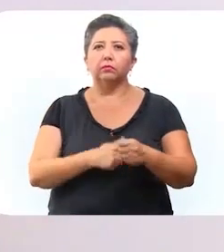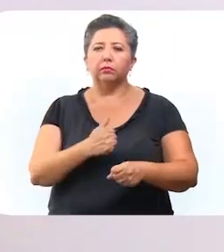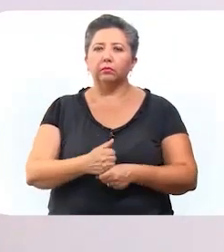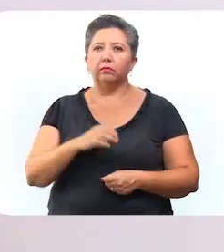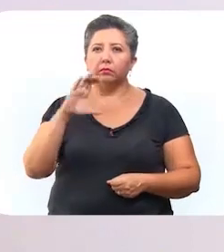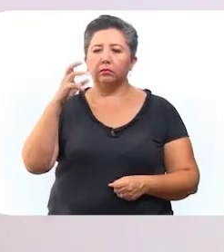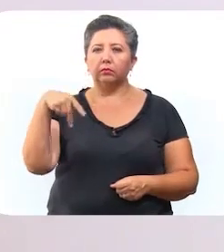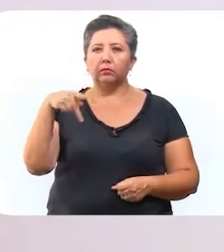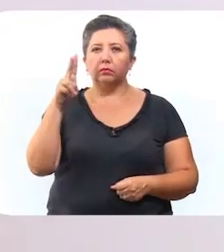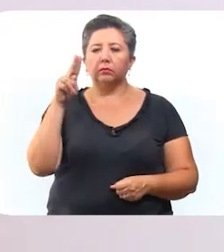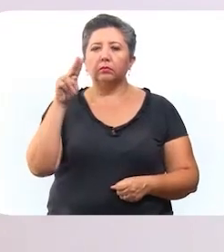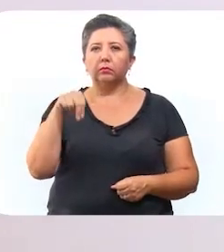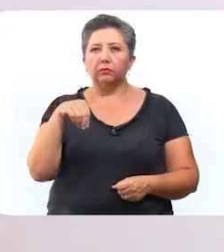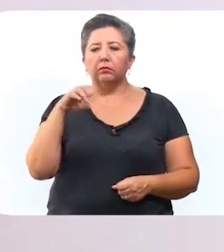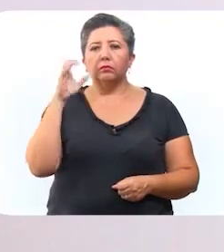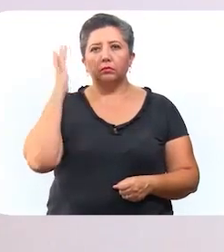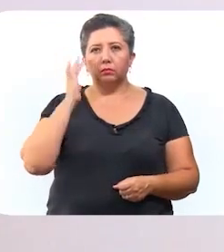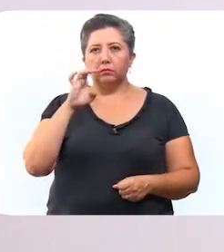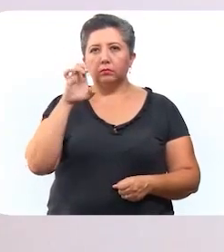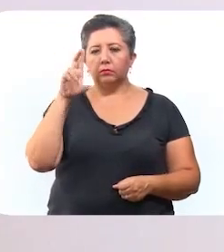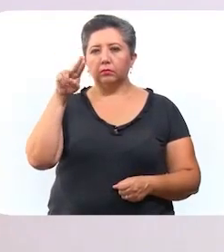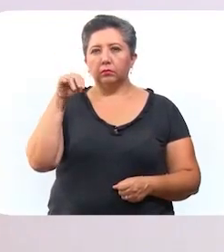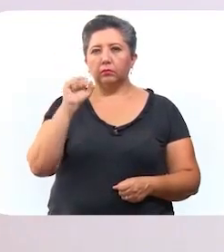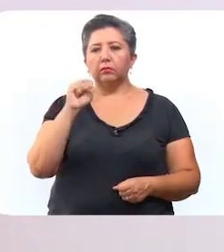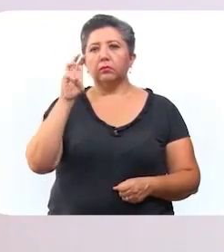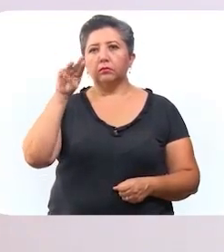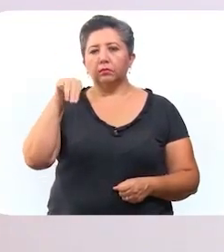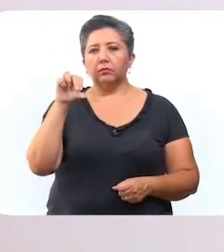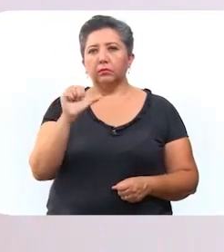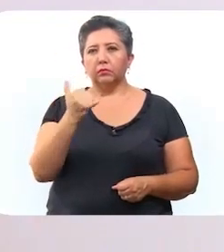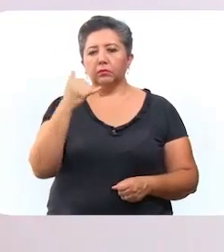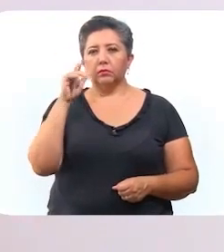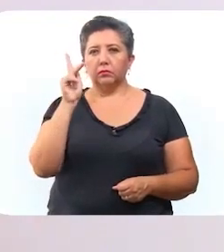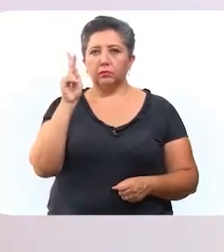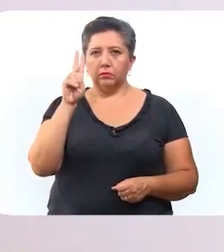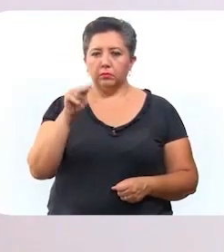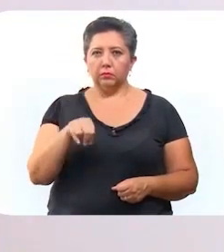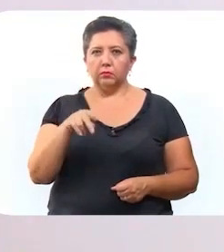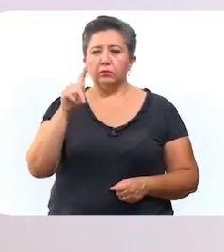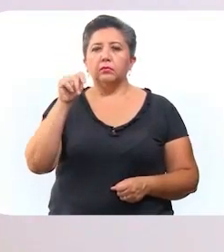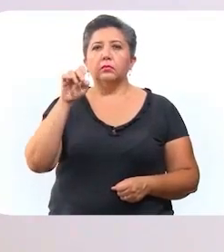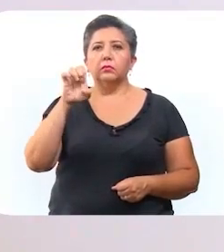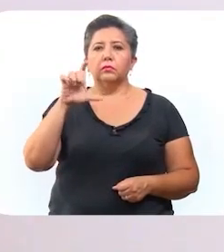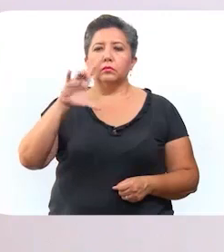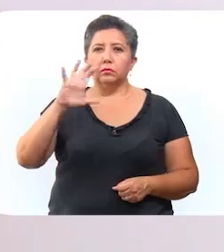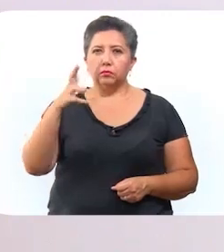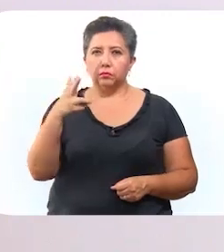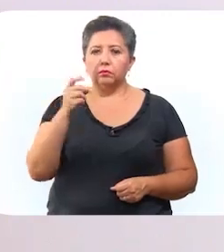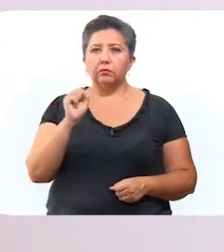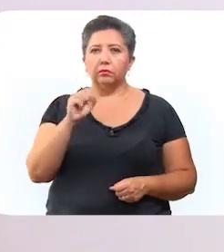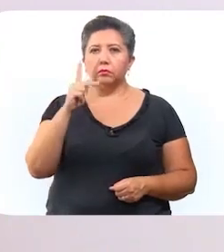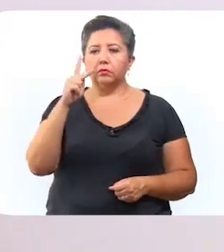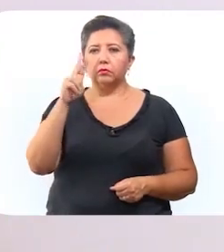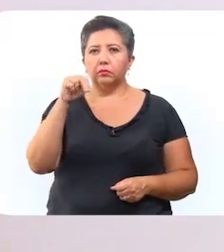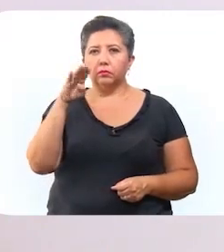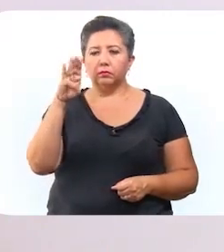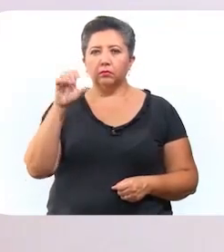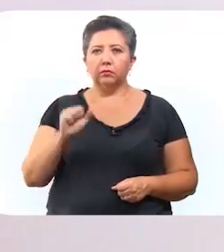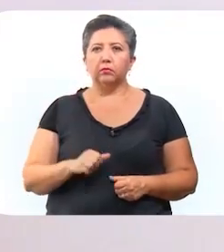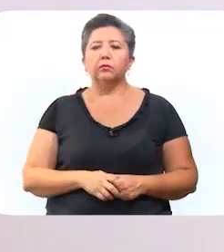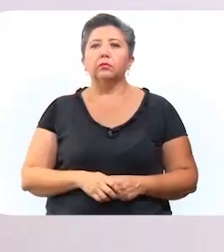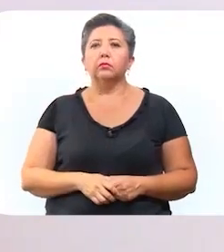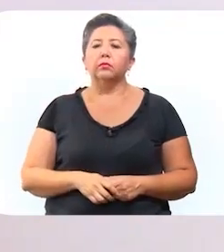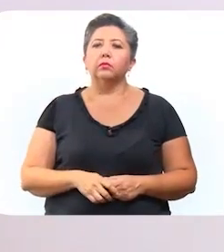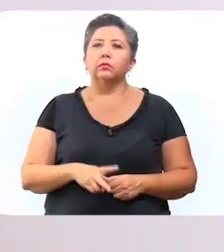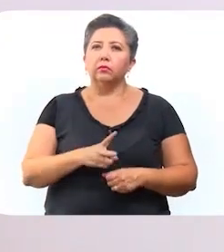años de Chancom, Canzacap, Santa Elena, Mayapán, Citás, Chiquinzonot, Telchac Pueblo, Chaxinquín y Panabá.